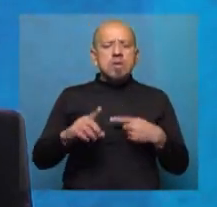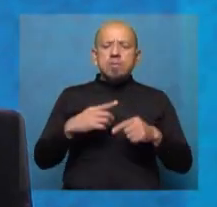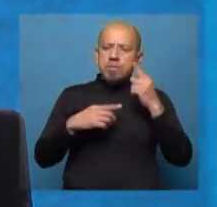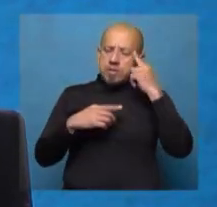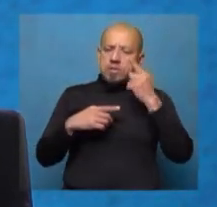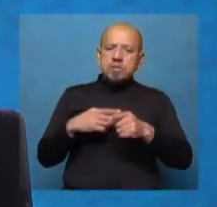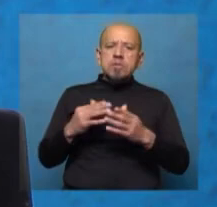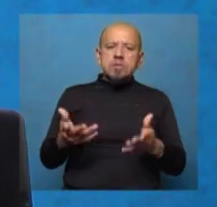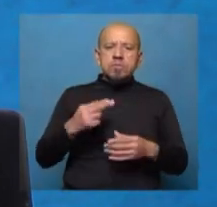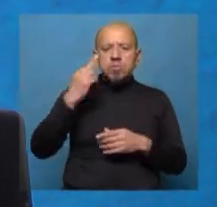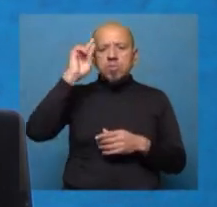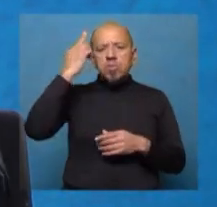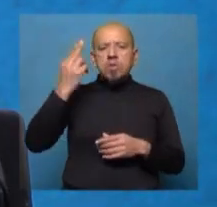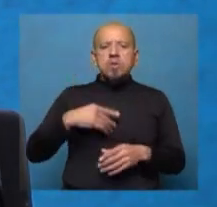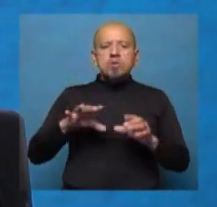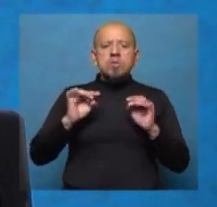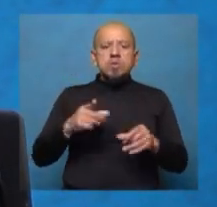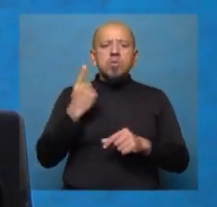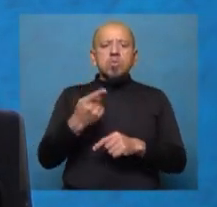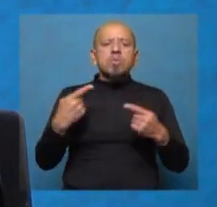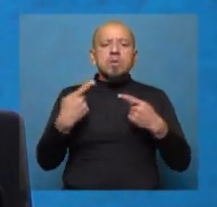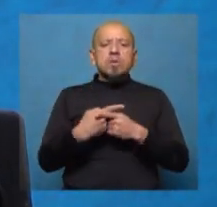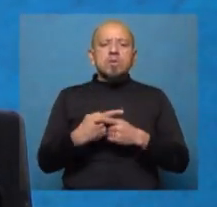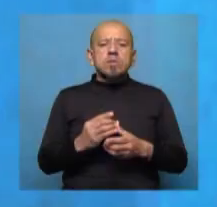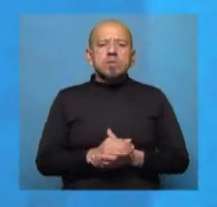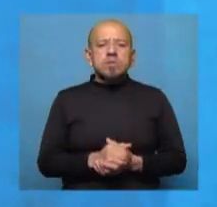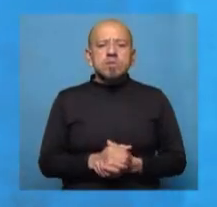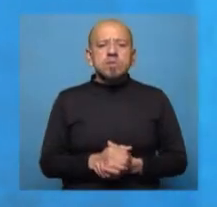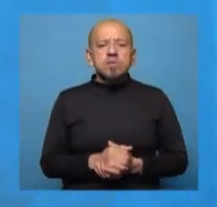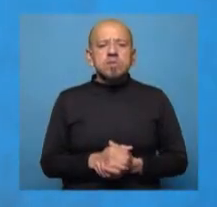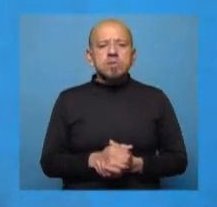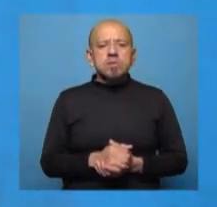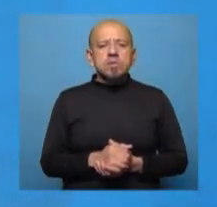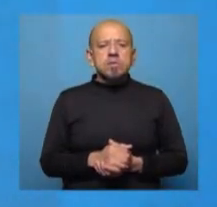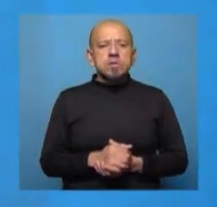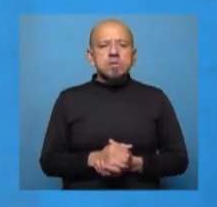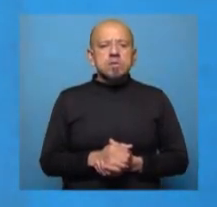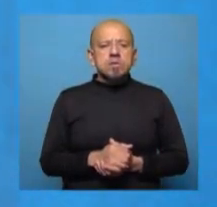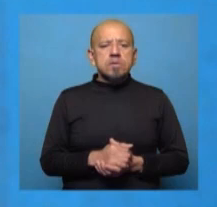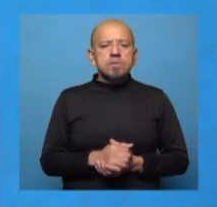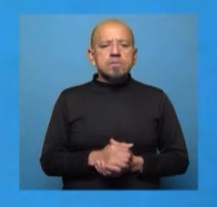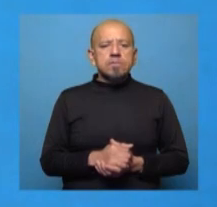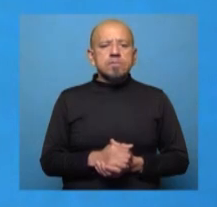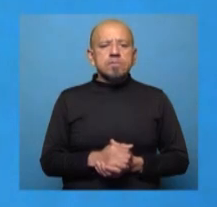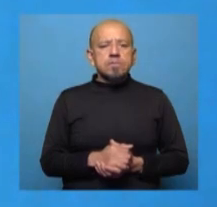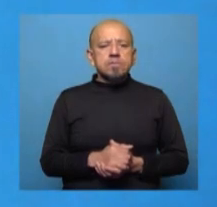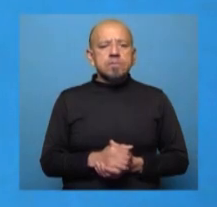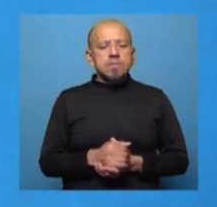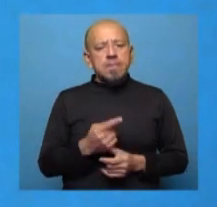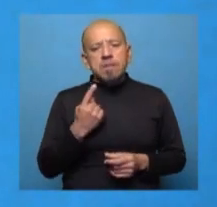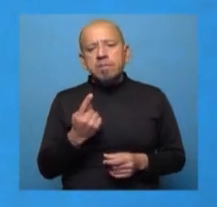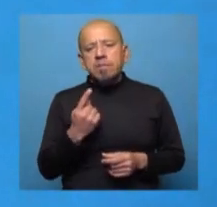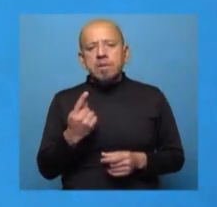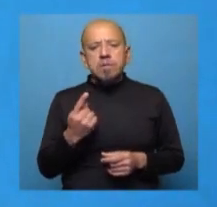desenlace de que Uruguay va a tener solo un partido en este mundial bueno primero quizás sea